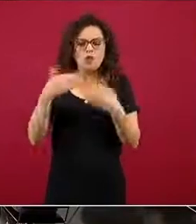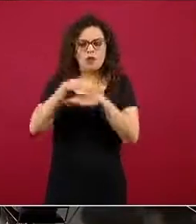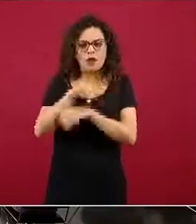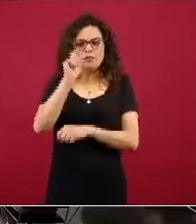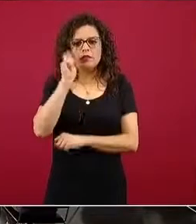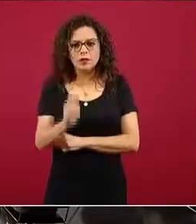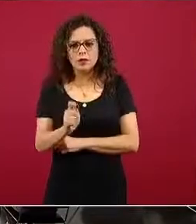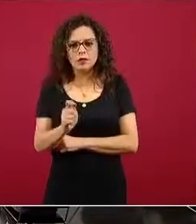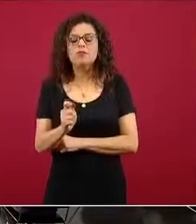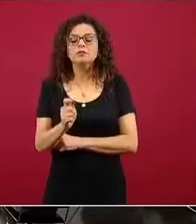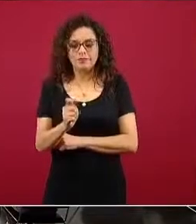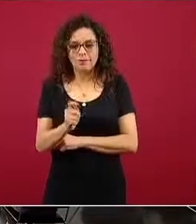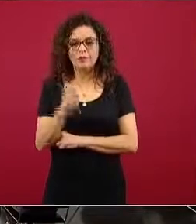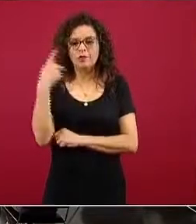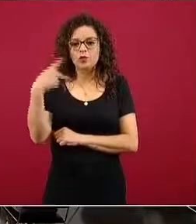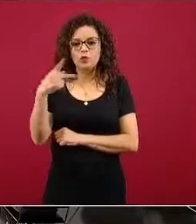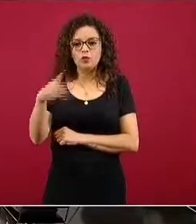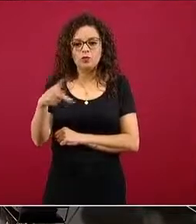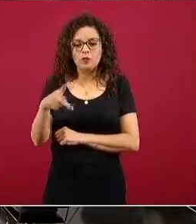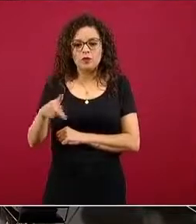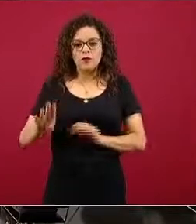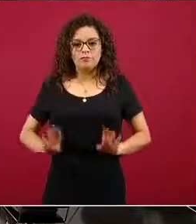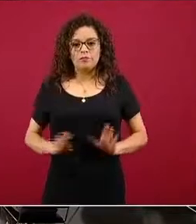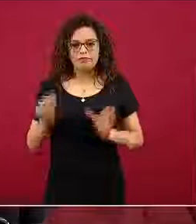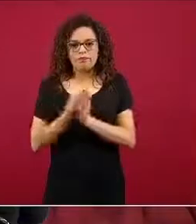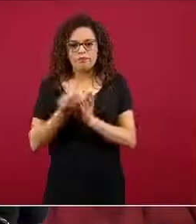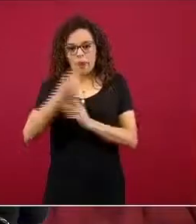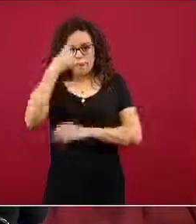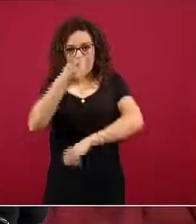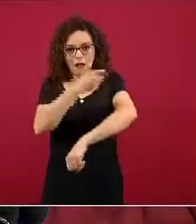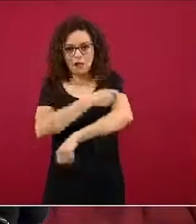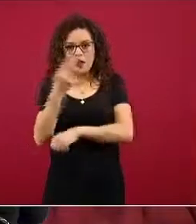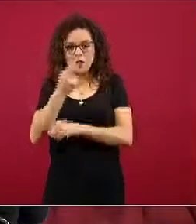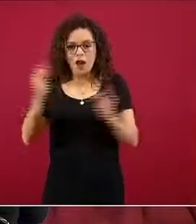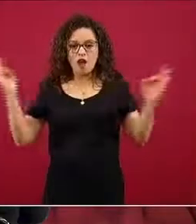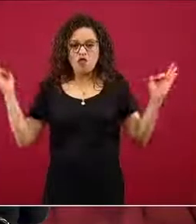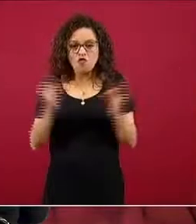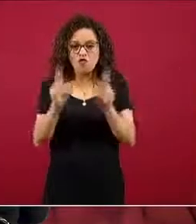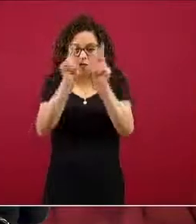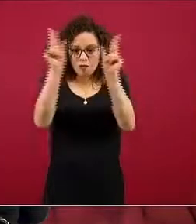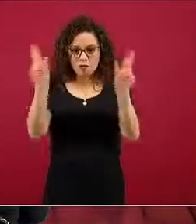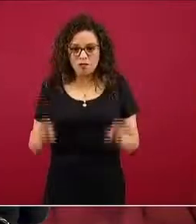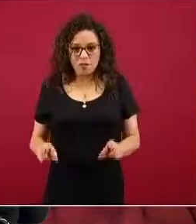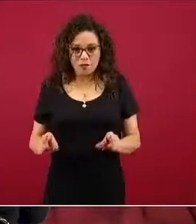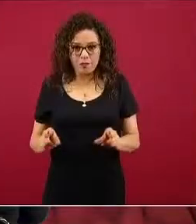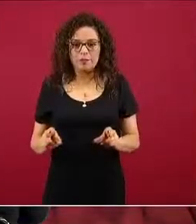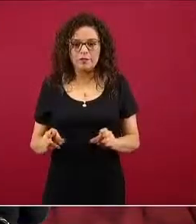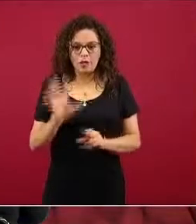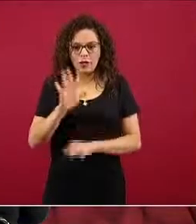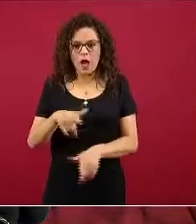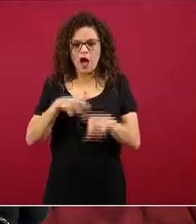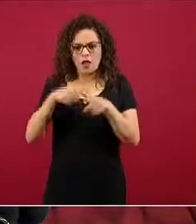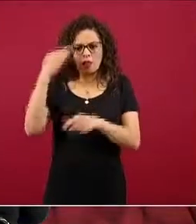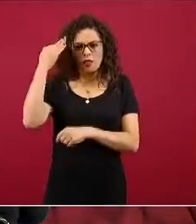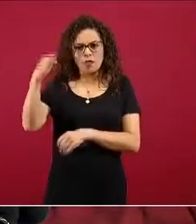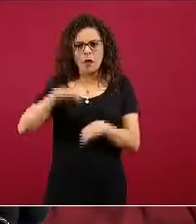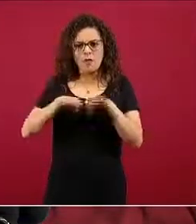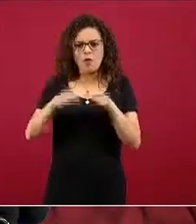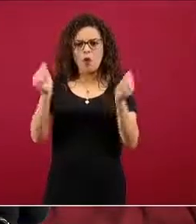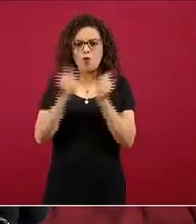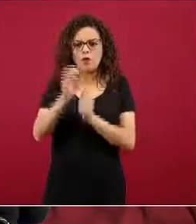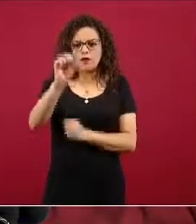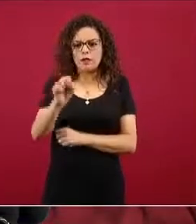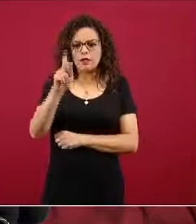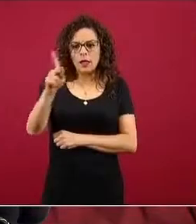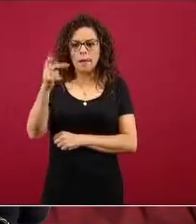red de ultracongelación. Llevamos varias semanas trabajando con la Secretaría de Educación Pública, en particular con la